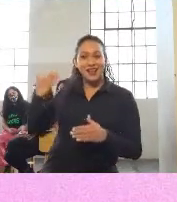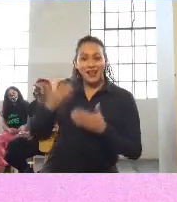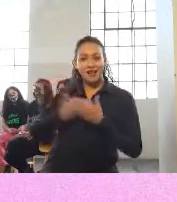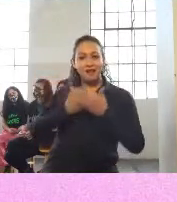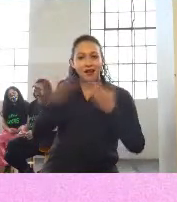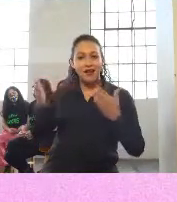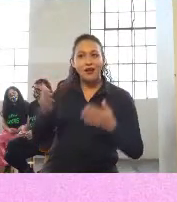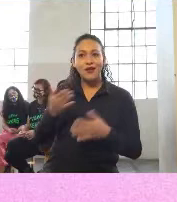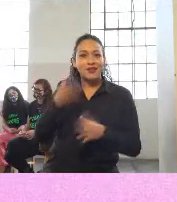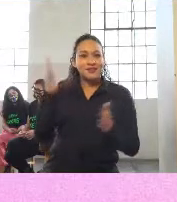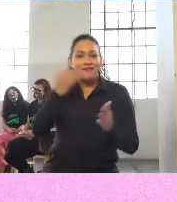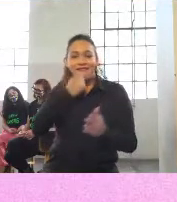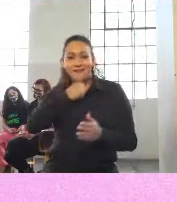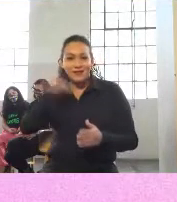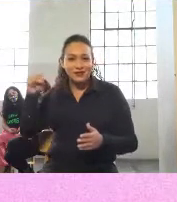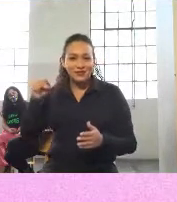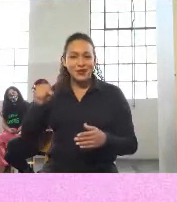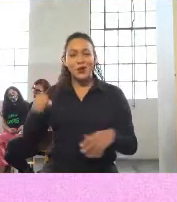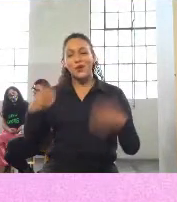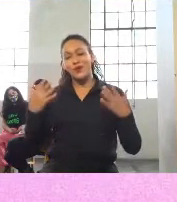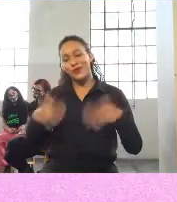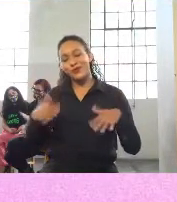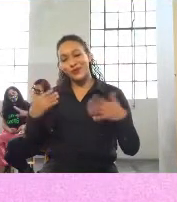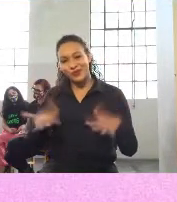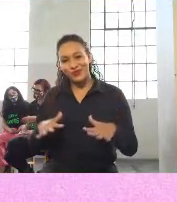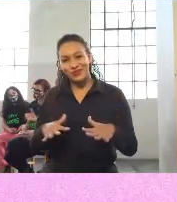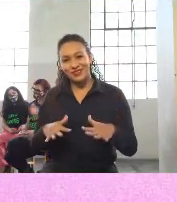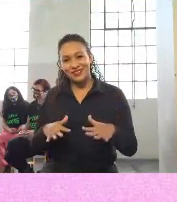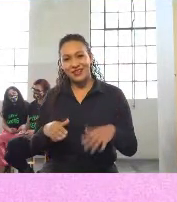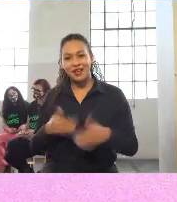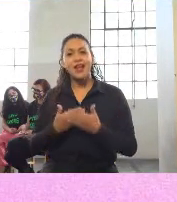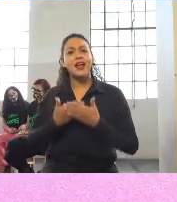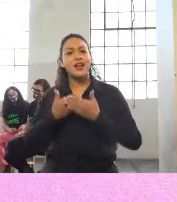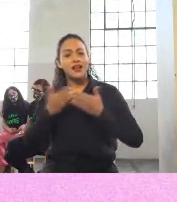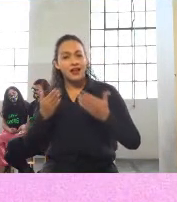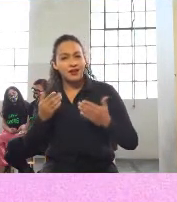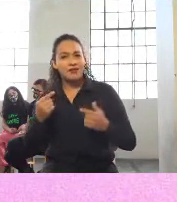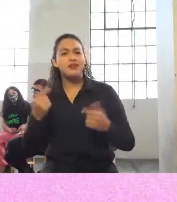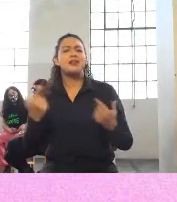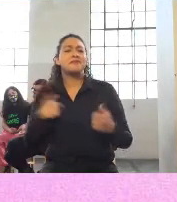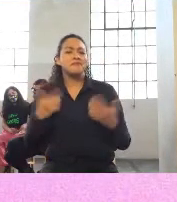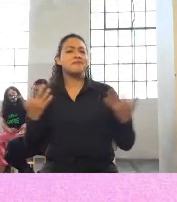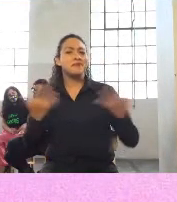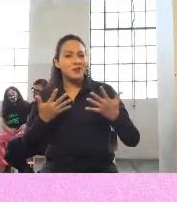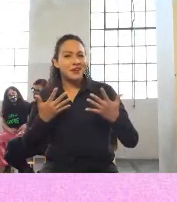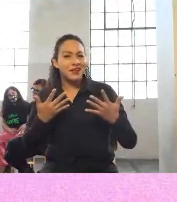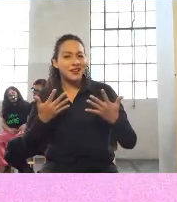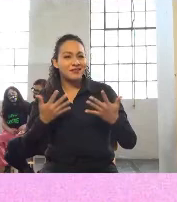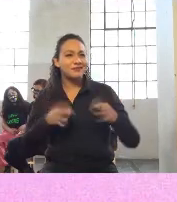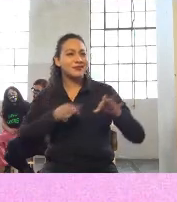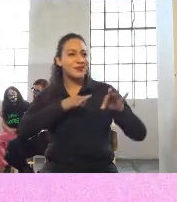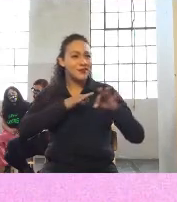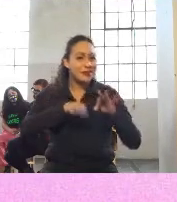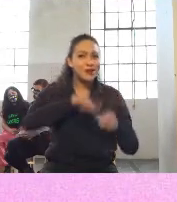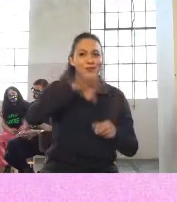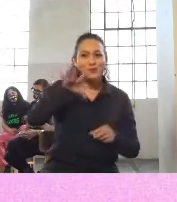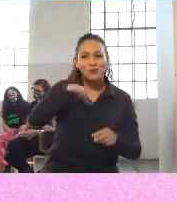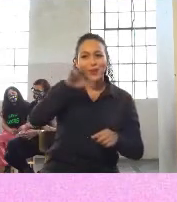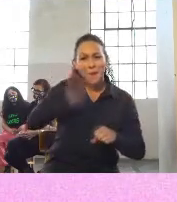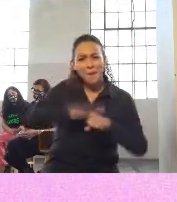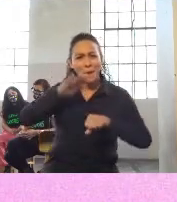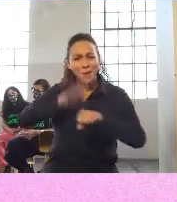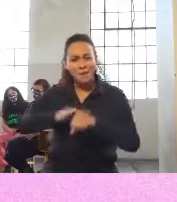y pues eso me ha dado también, como me ha abierto otras puertas para dar continuidad al proyecto